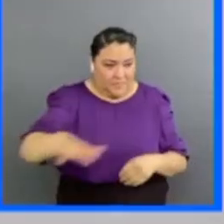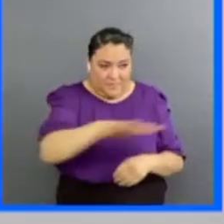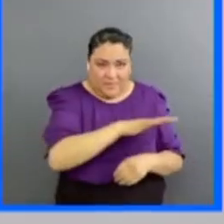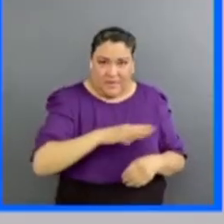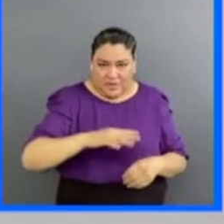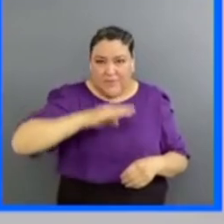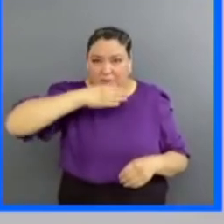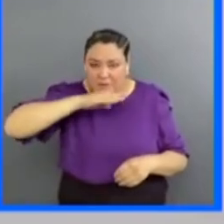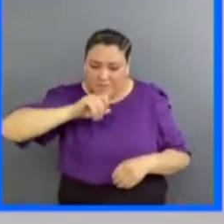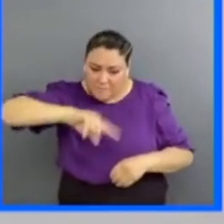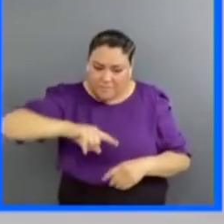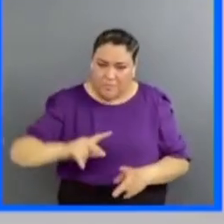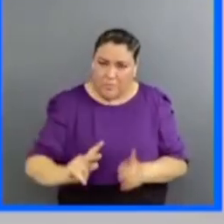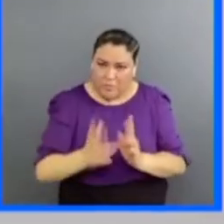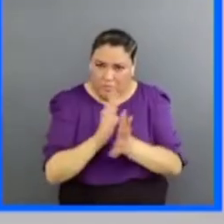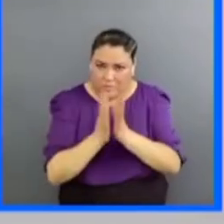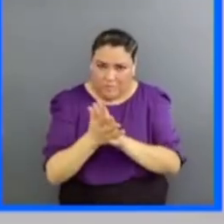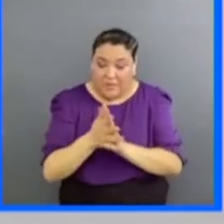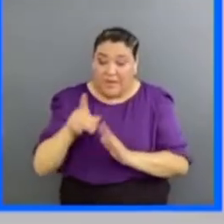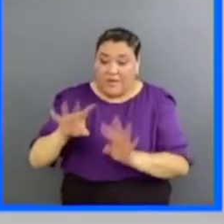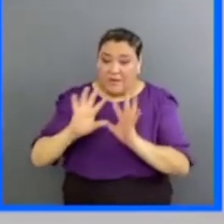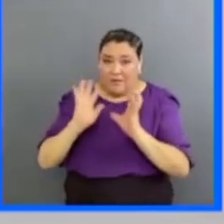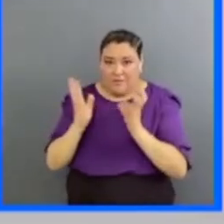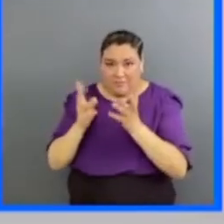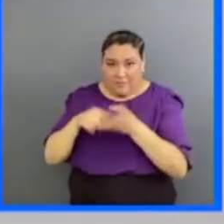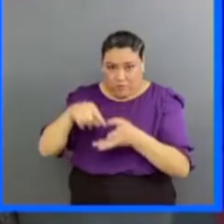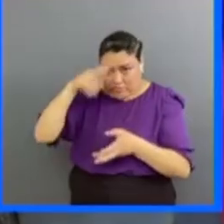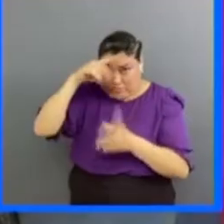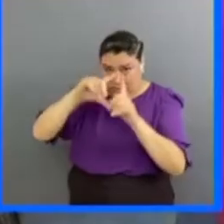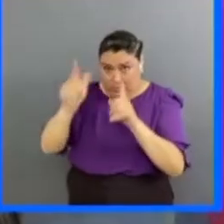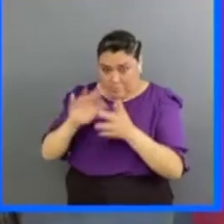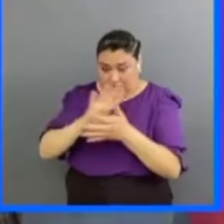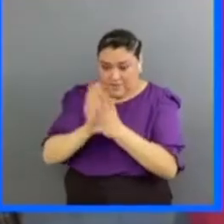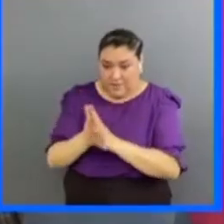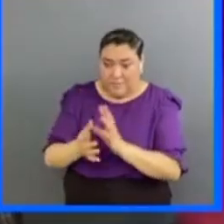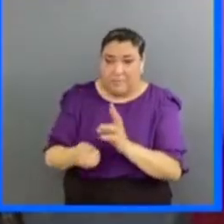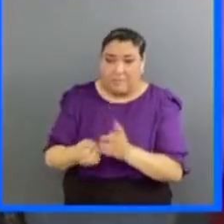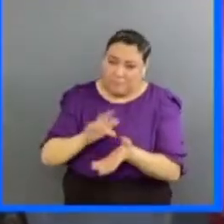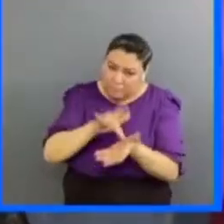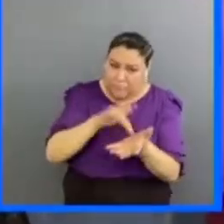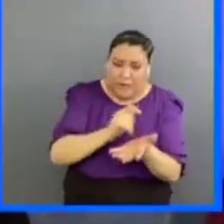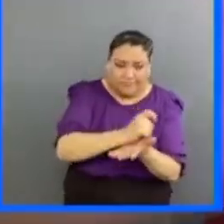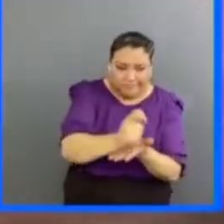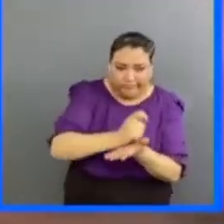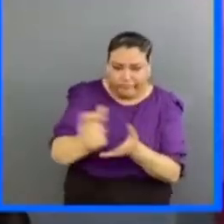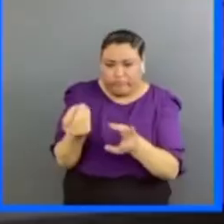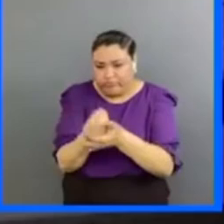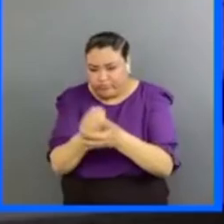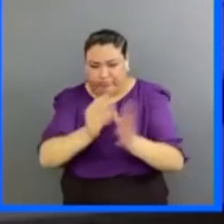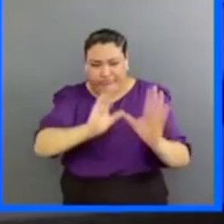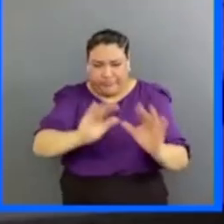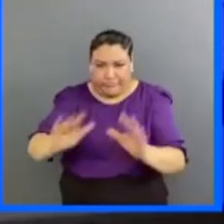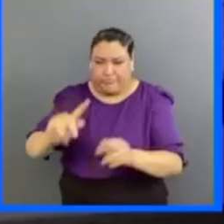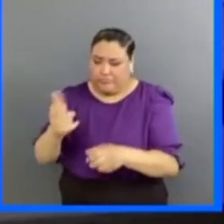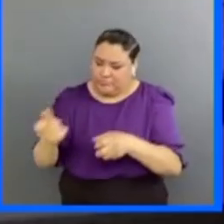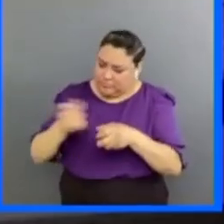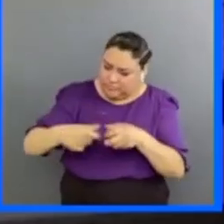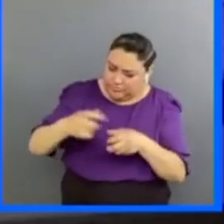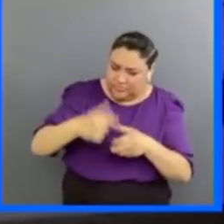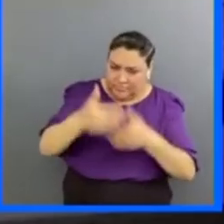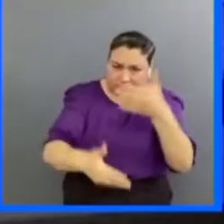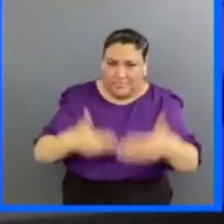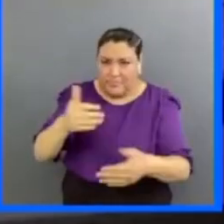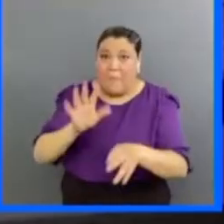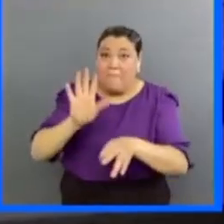tortilla, el Consejo Nacional de la Tortilla impulsó programas de financiamiento, capacitación y ahorro que permitan potenciar